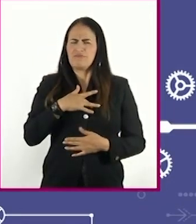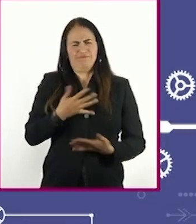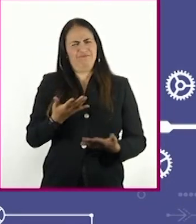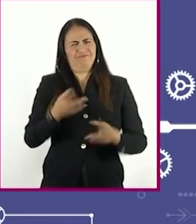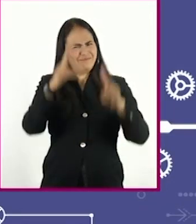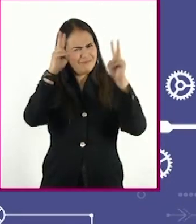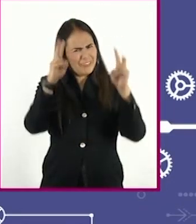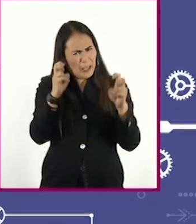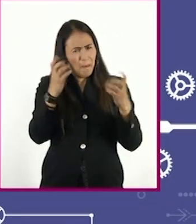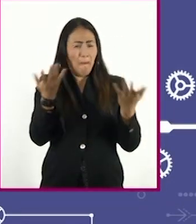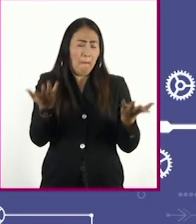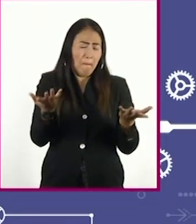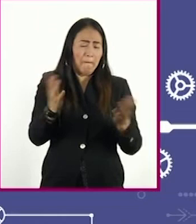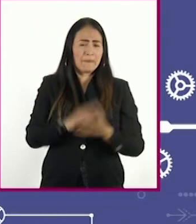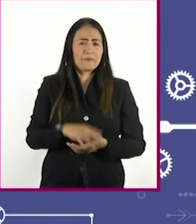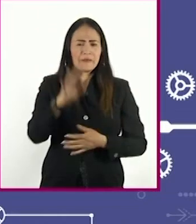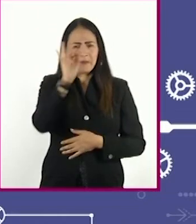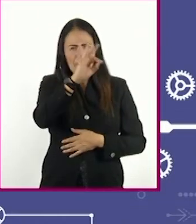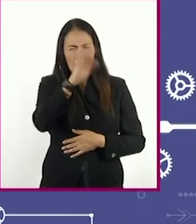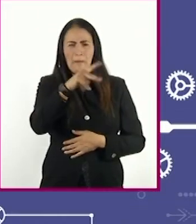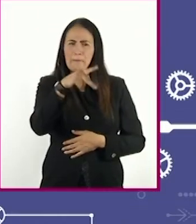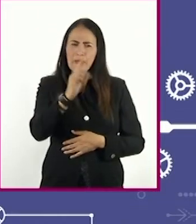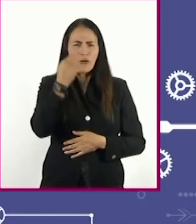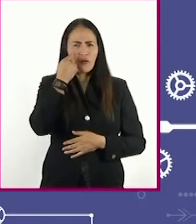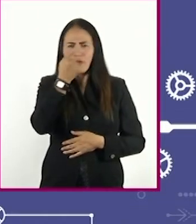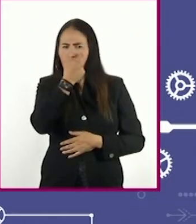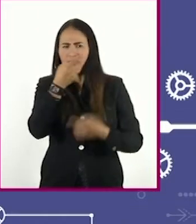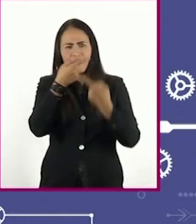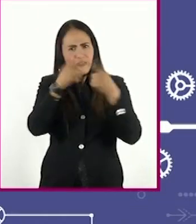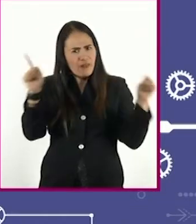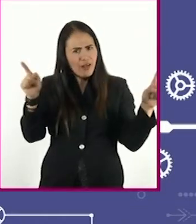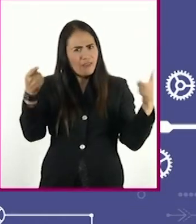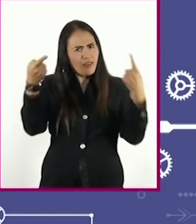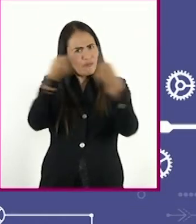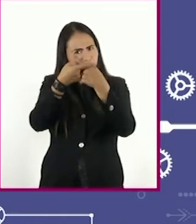sugerente, pero parece ir en sentido contrario. Leamos.